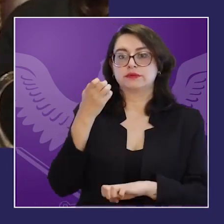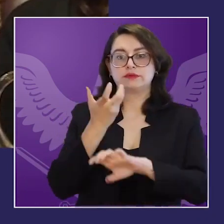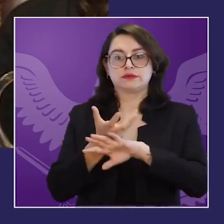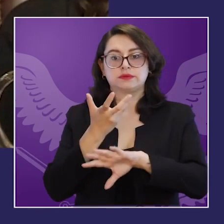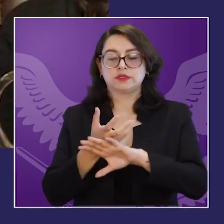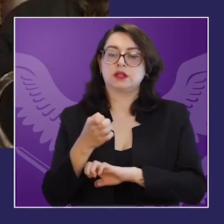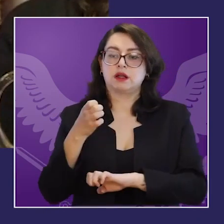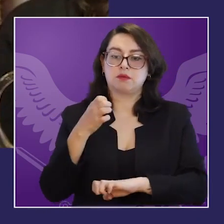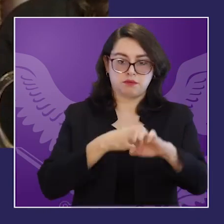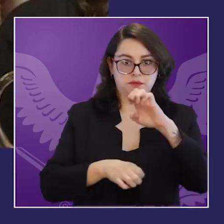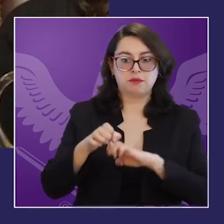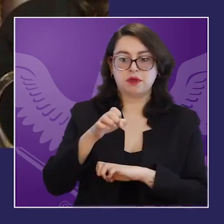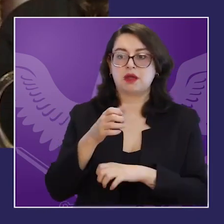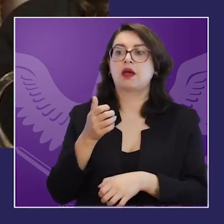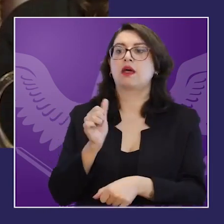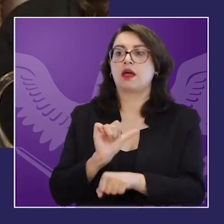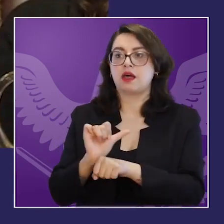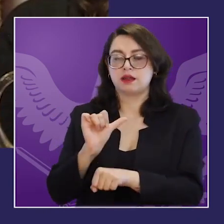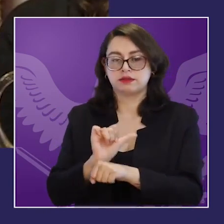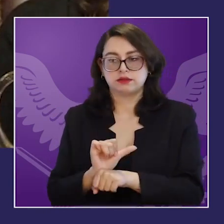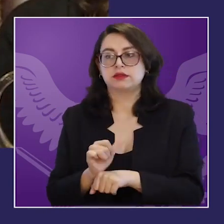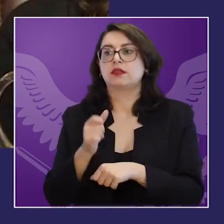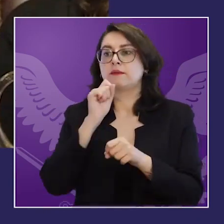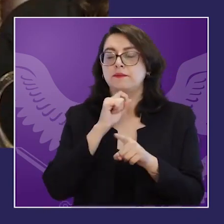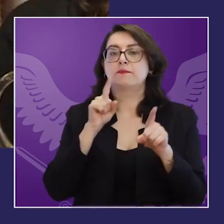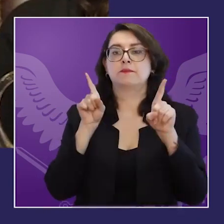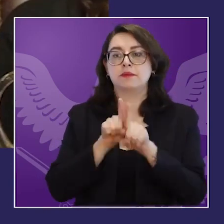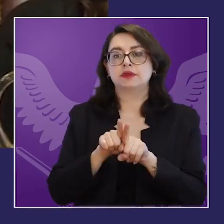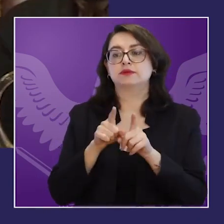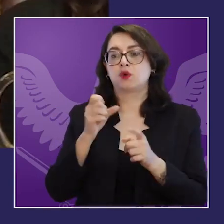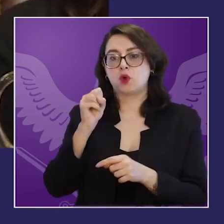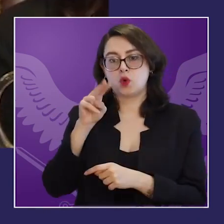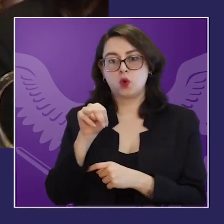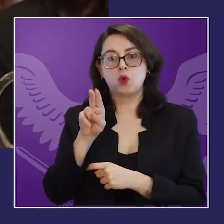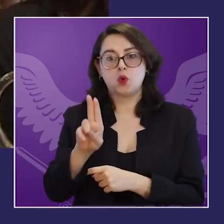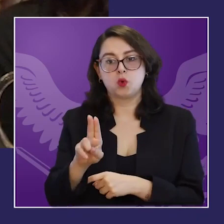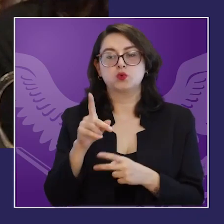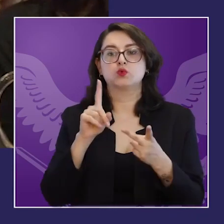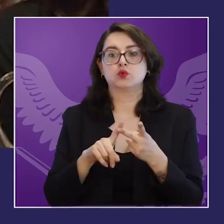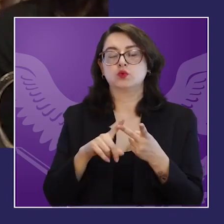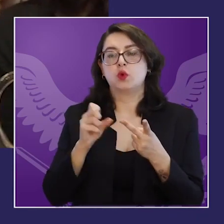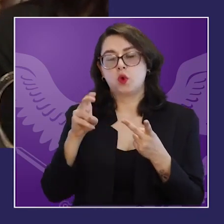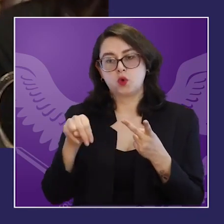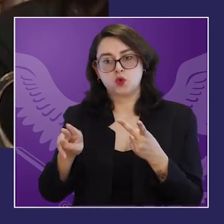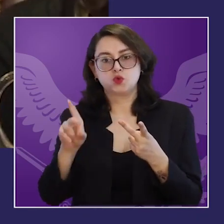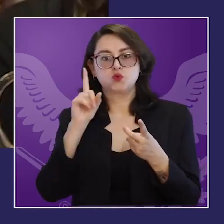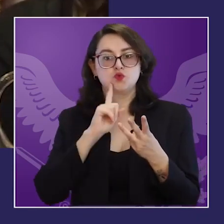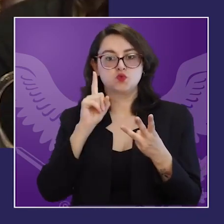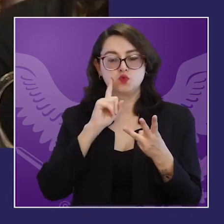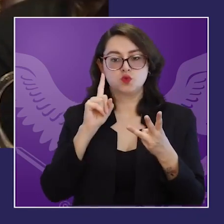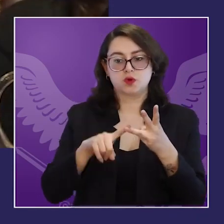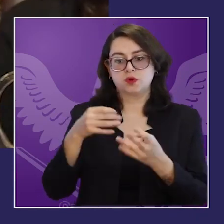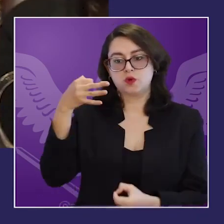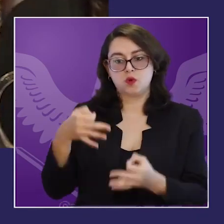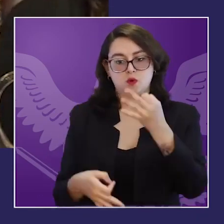Argentina, el Centro de Información de las Naciones Unidas para Argentina y Uruguay, ONU Mujeres, el Ministerio de Desarrollo Humano y Hábitat de la Ciudad de